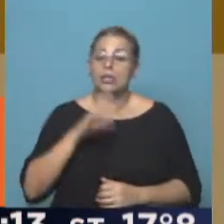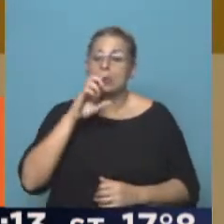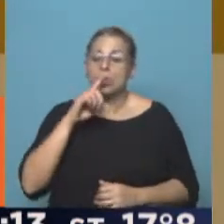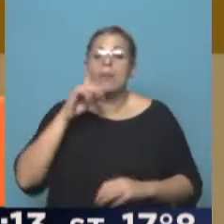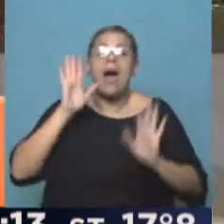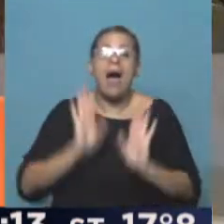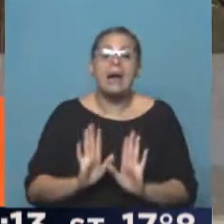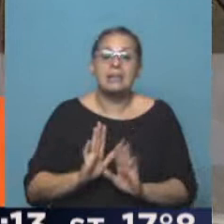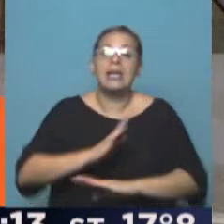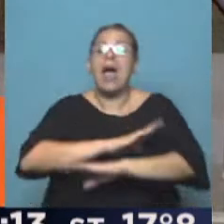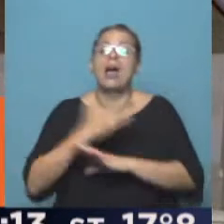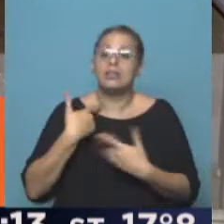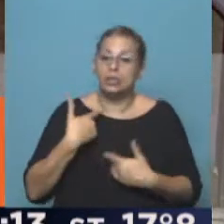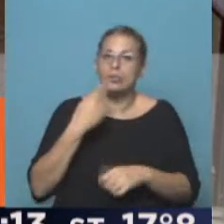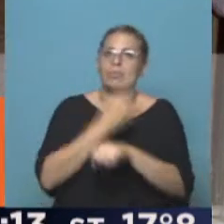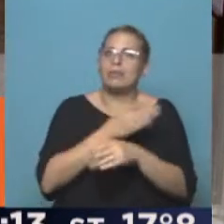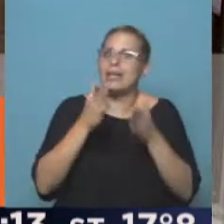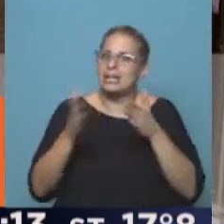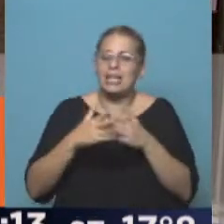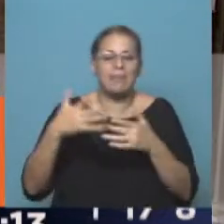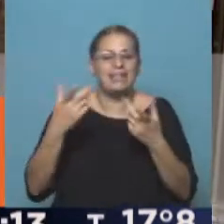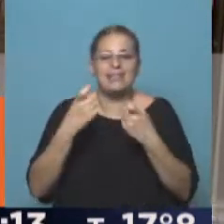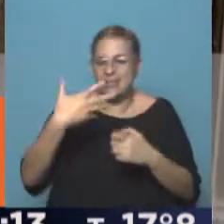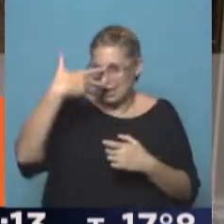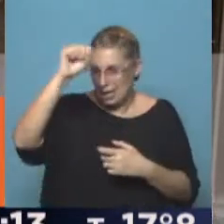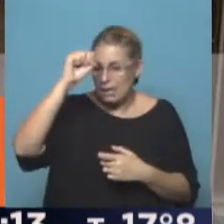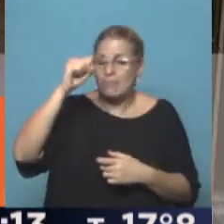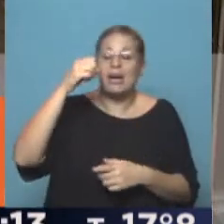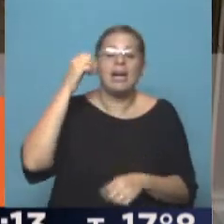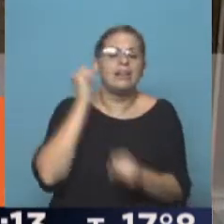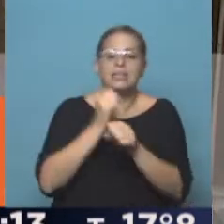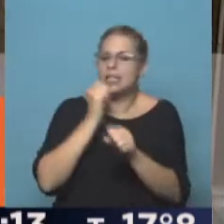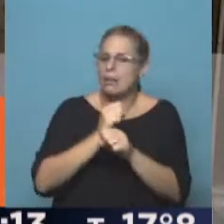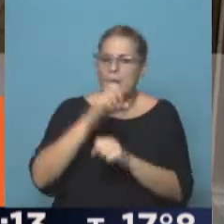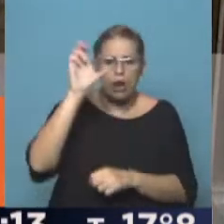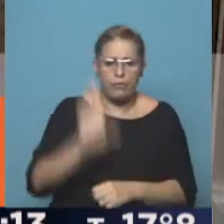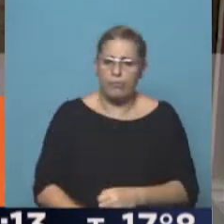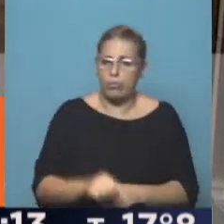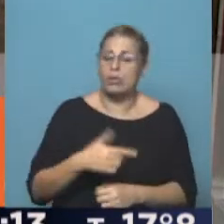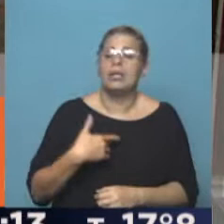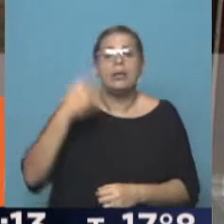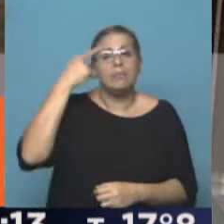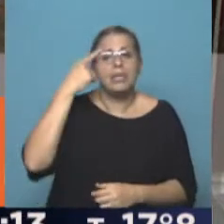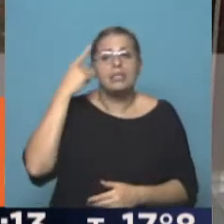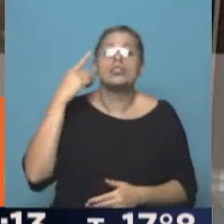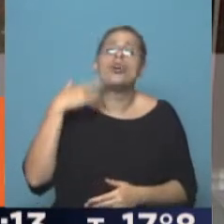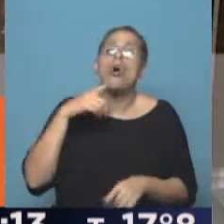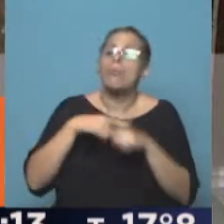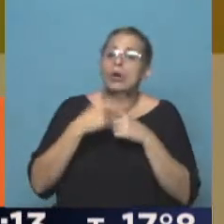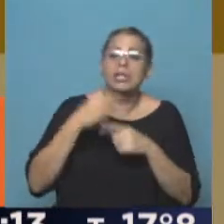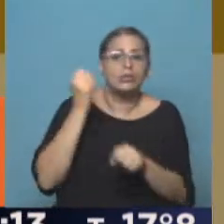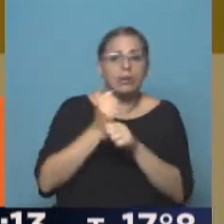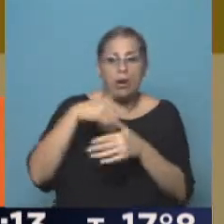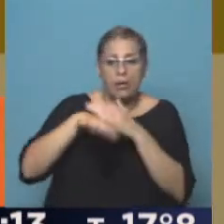eeuu en la primera etapa requiere una embajada muy activa muy interesante lo imagino como dirigente político de una tarea muy importante para desarrollar ahí y después en